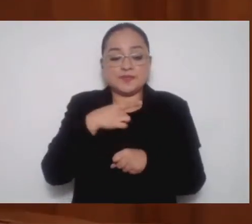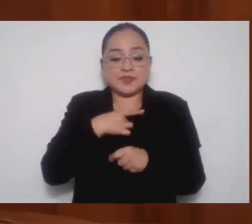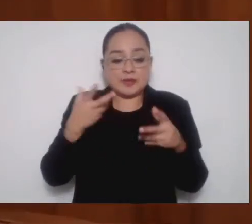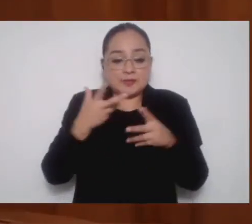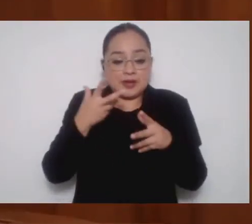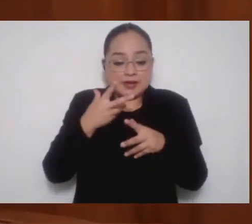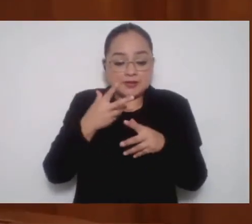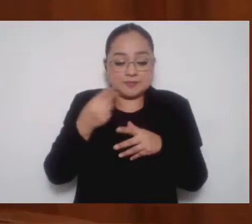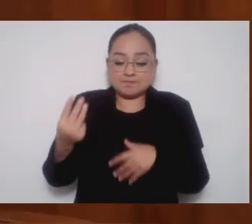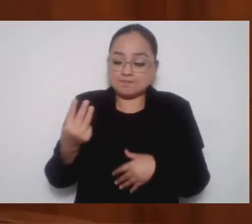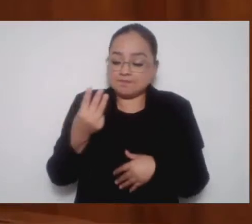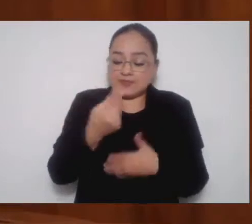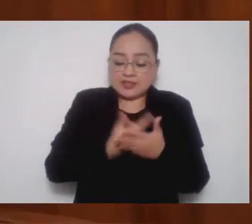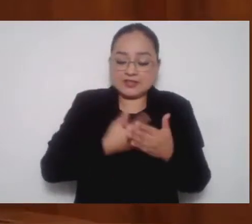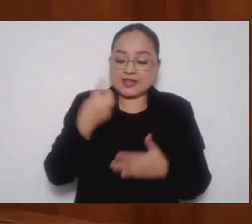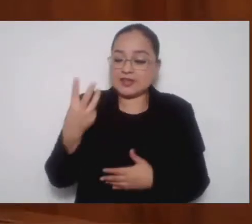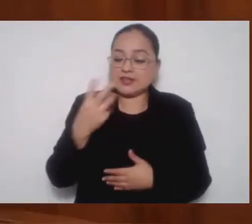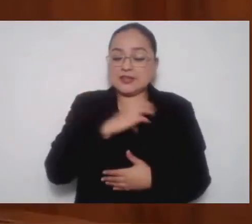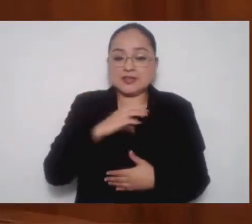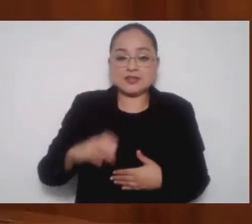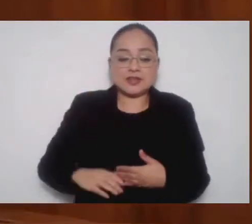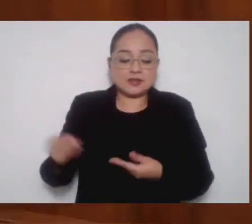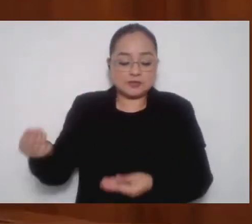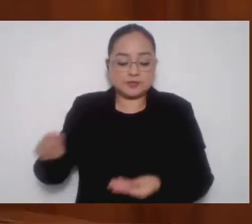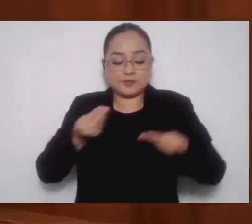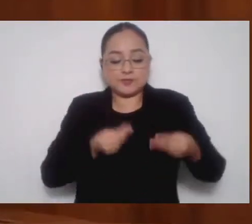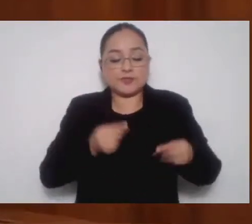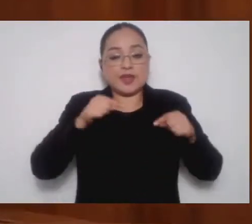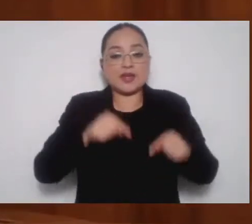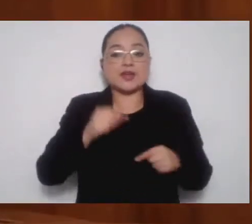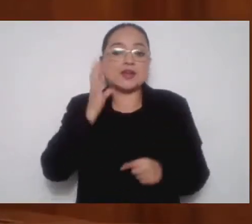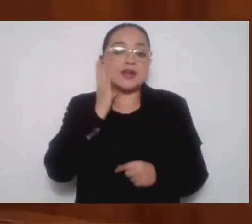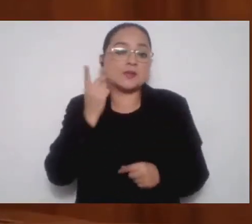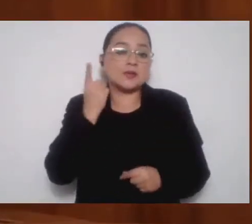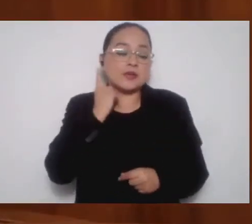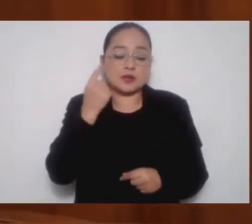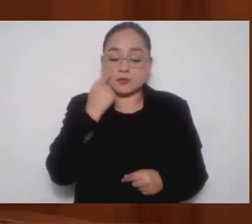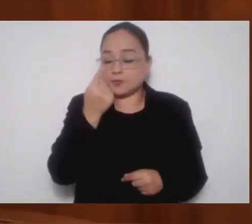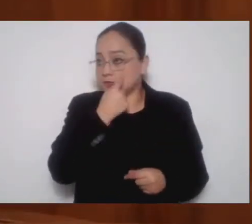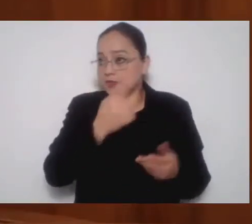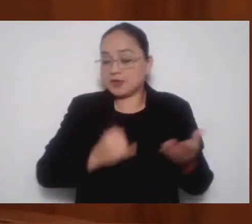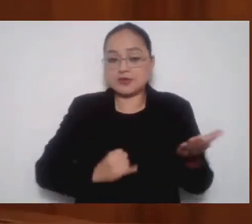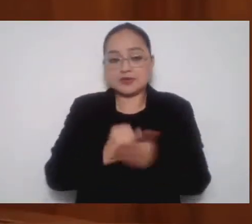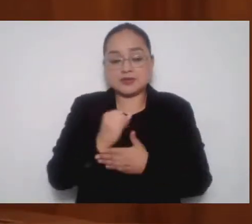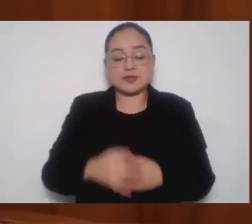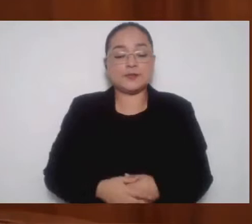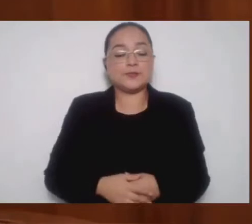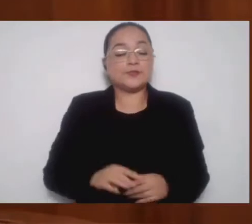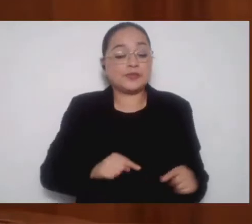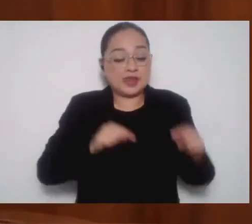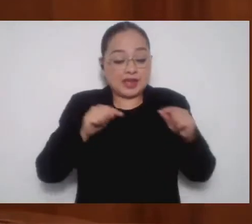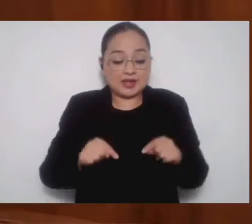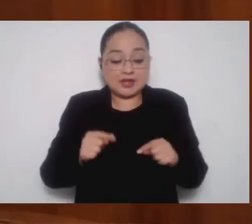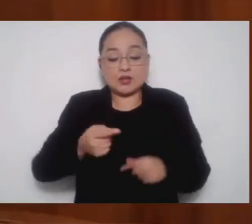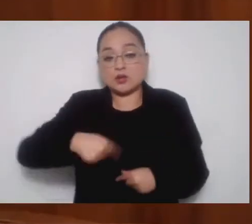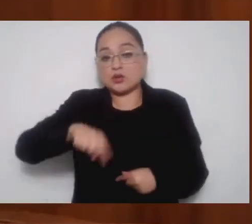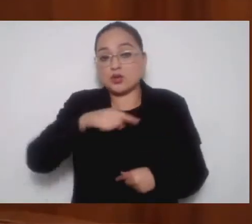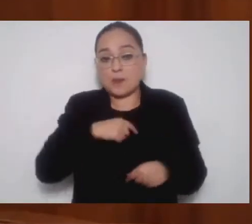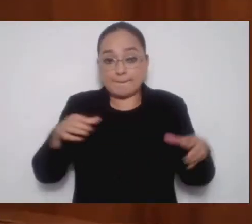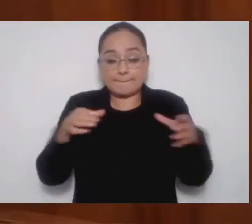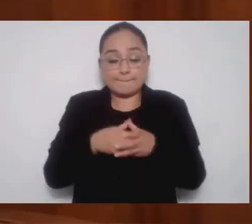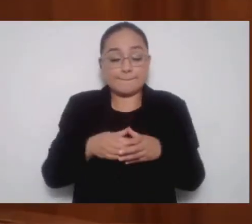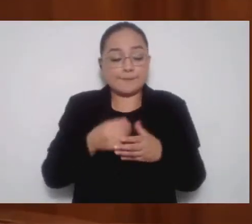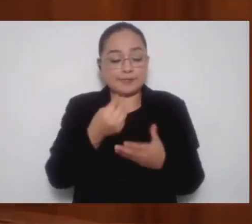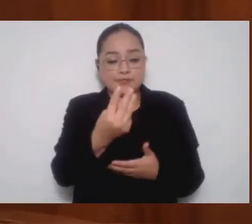una terna y la enviará a la consideración de la legislatura. La legislatura, con